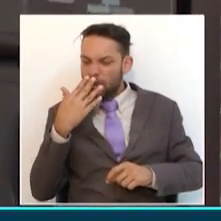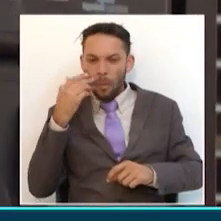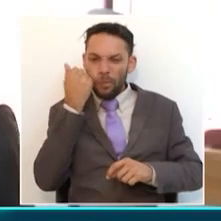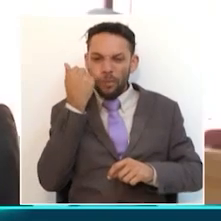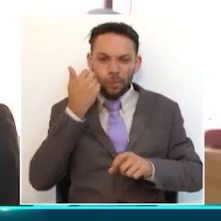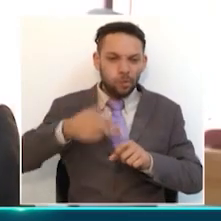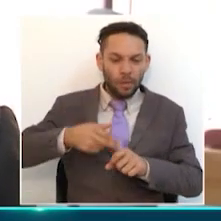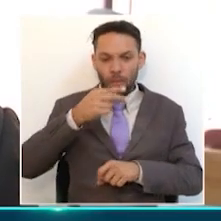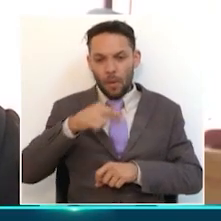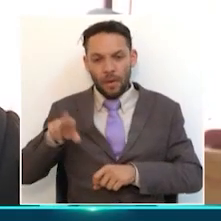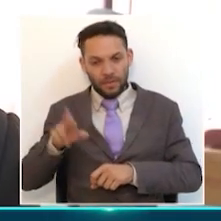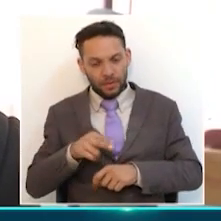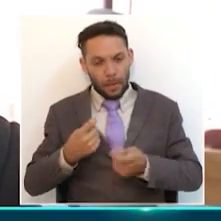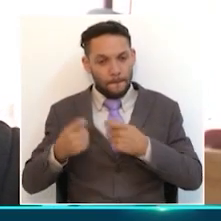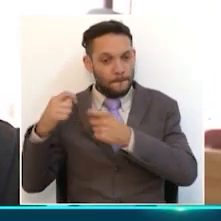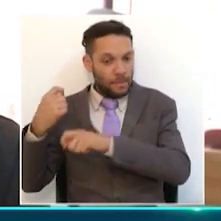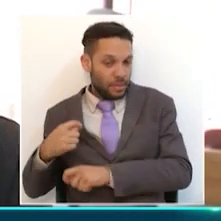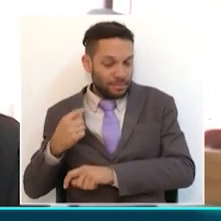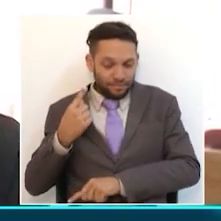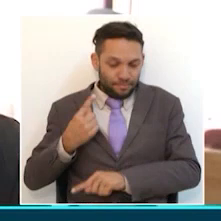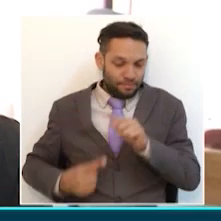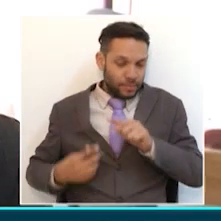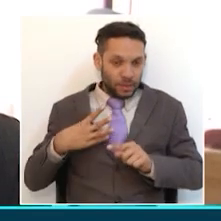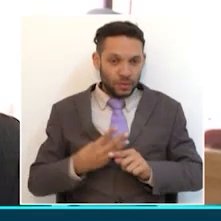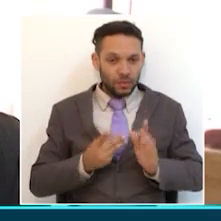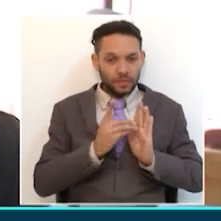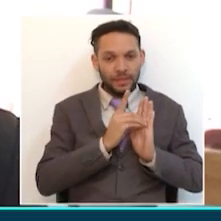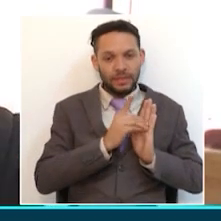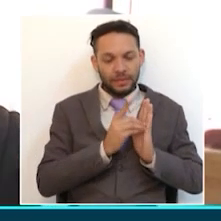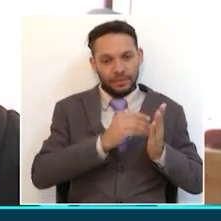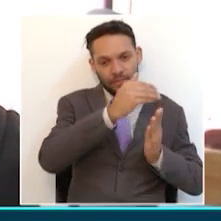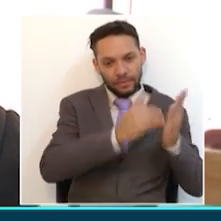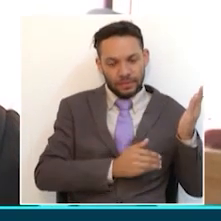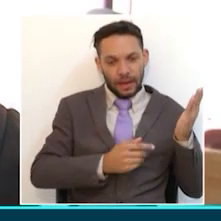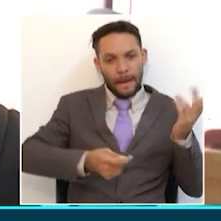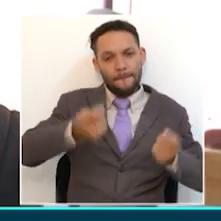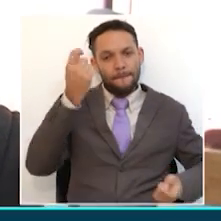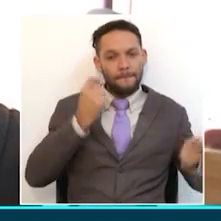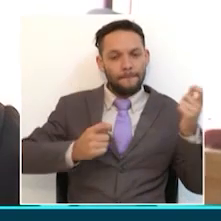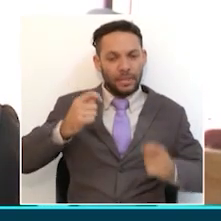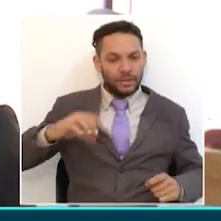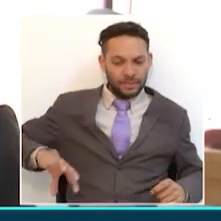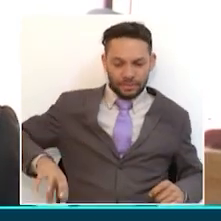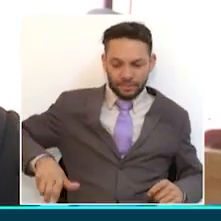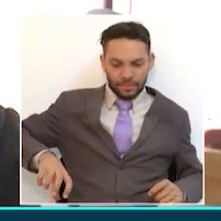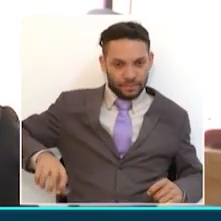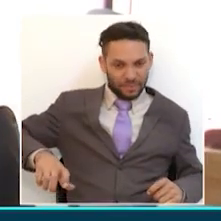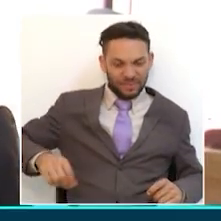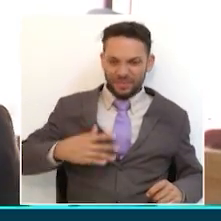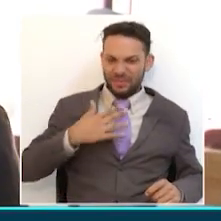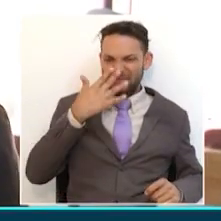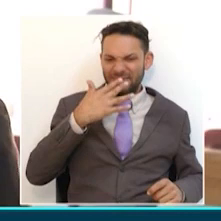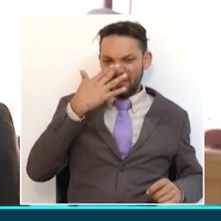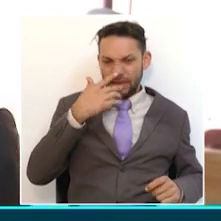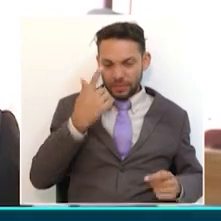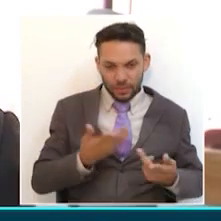mañana. Hemos expedido un decreto donde hemos prohibido la venta de cilindros de gas, el transporte de escombros y de